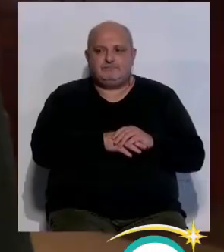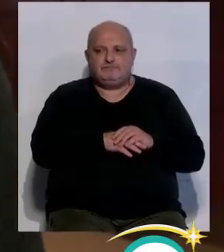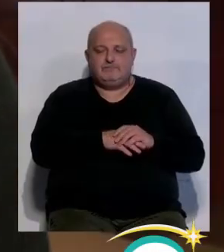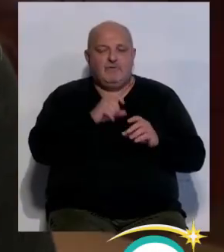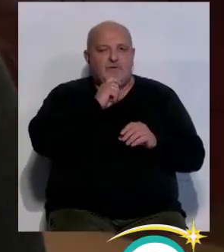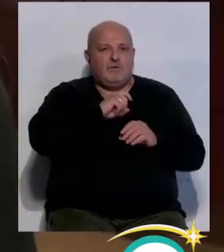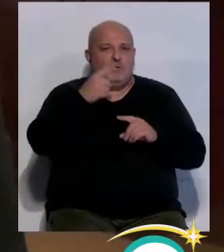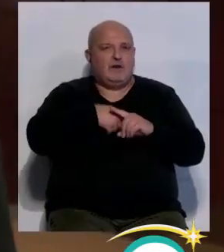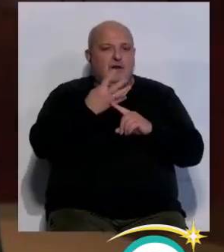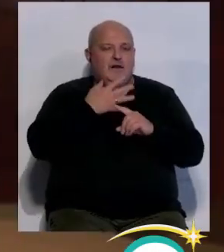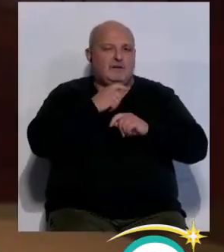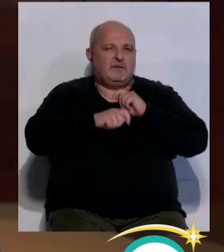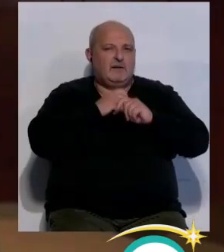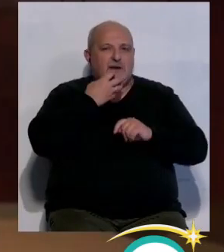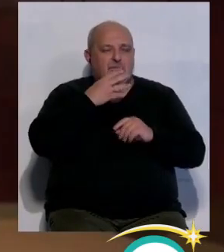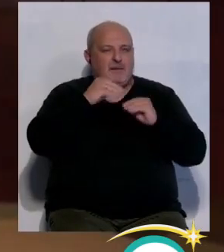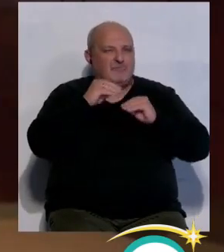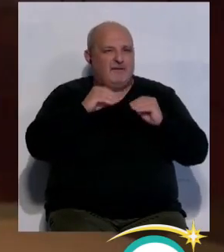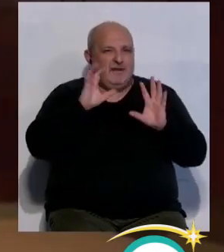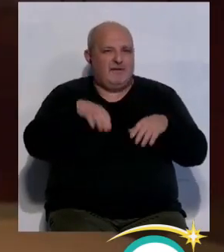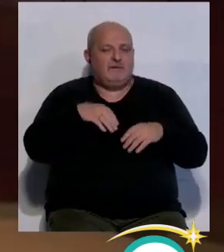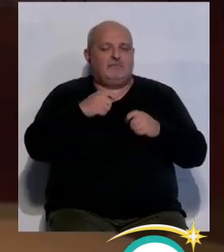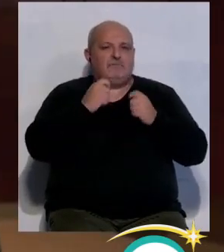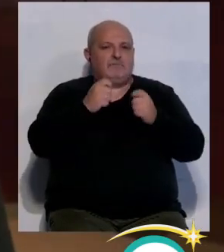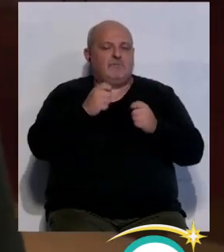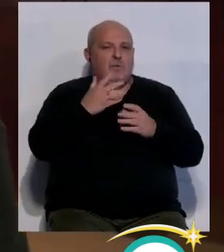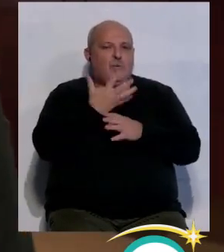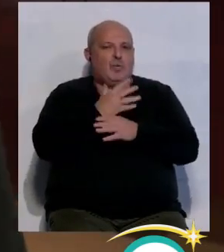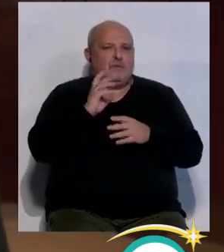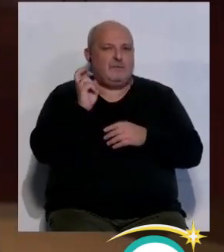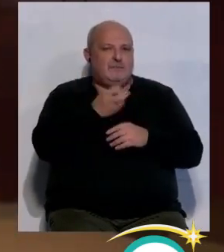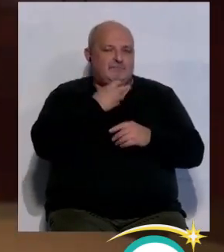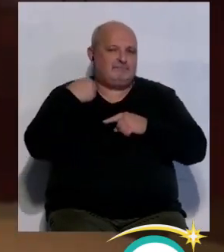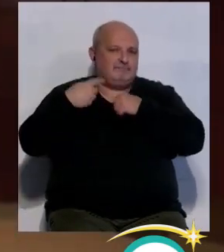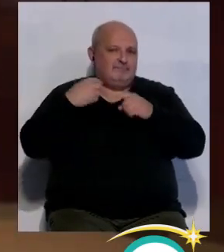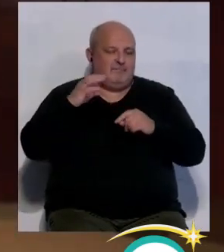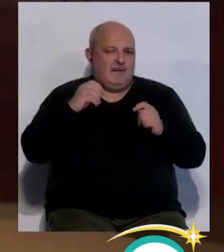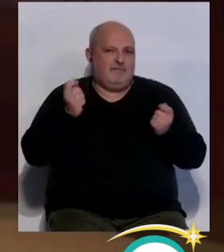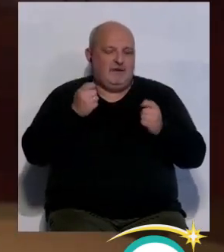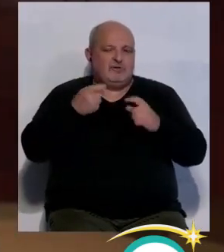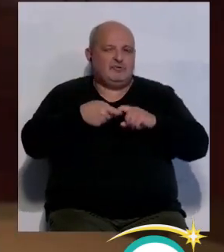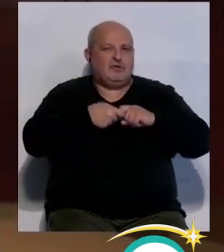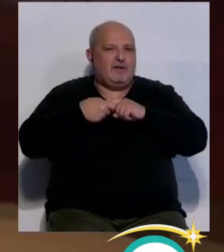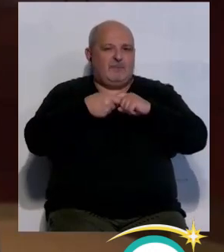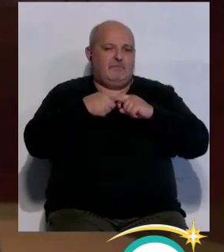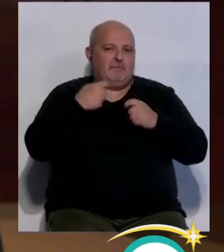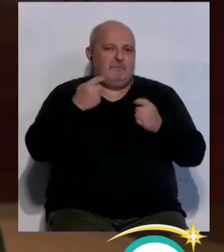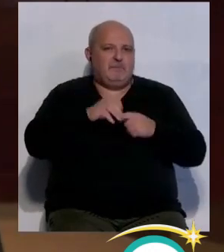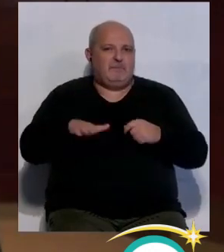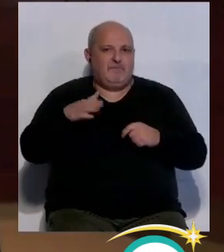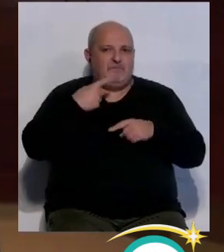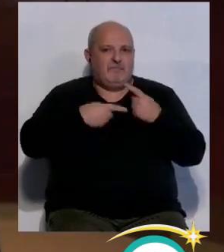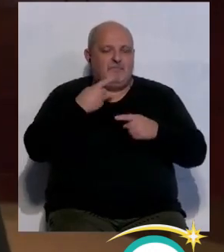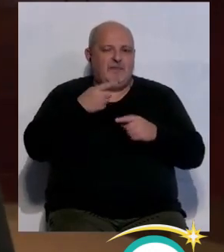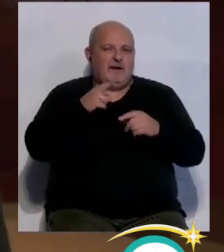La Fundación Unicaj y la Asociación Reyes Magos de Cádiz entregan los juguetes de la tradicional campaña solidaria para menores de